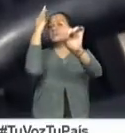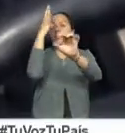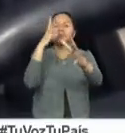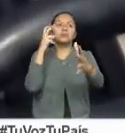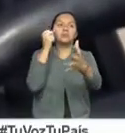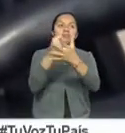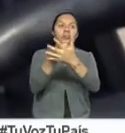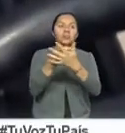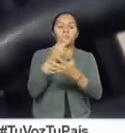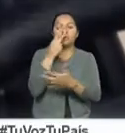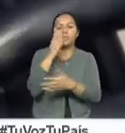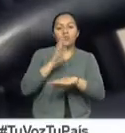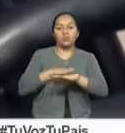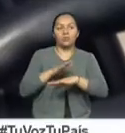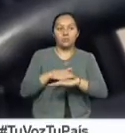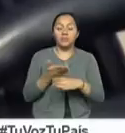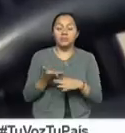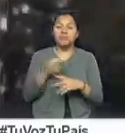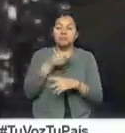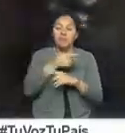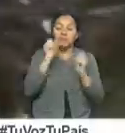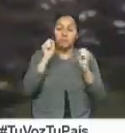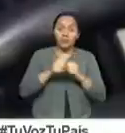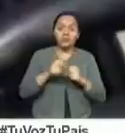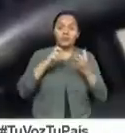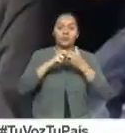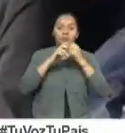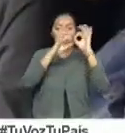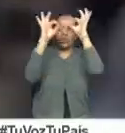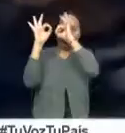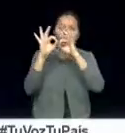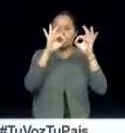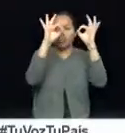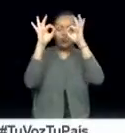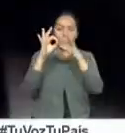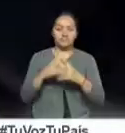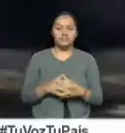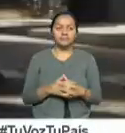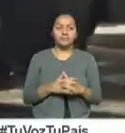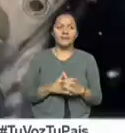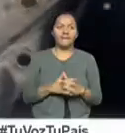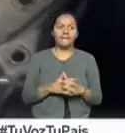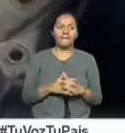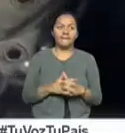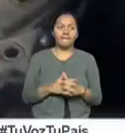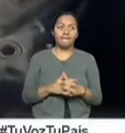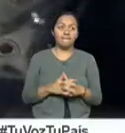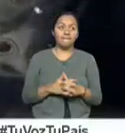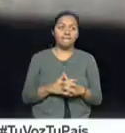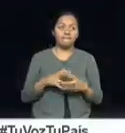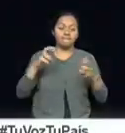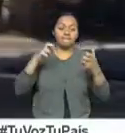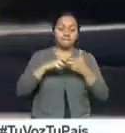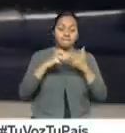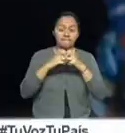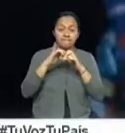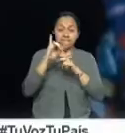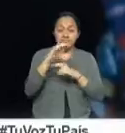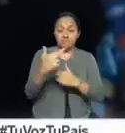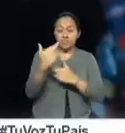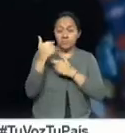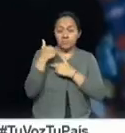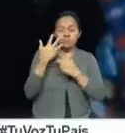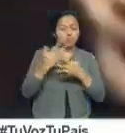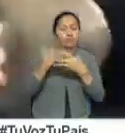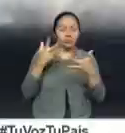el vehículo en movimiento, ya que esto genera desconcentración. Esta irresponsabilidad causa la mayor cantidad